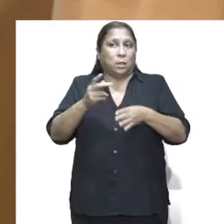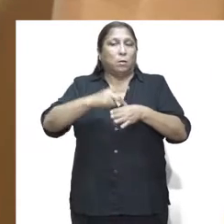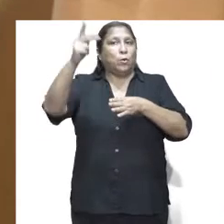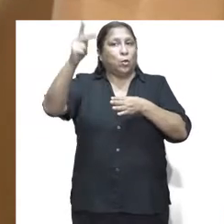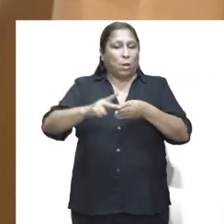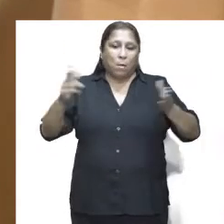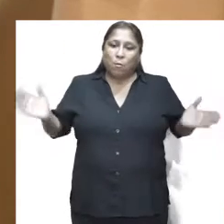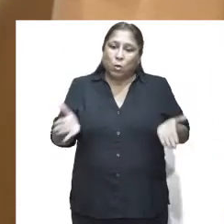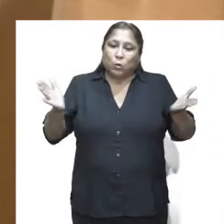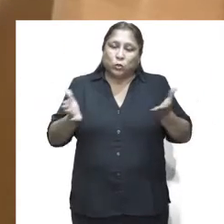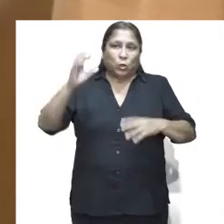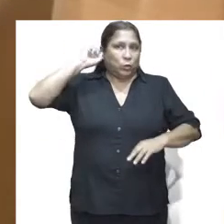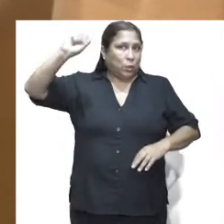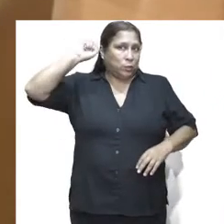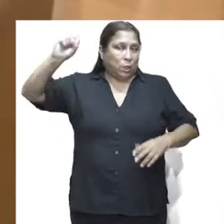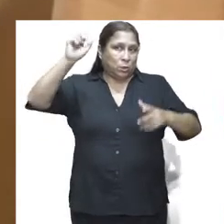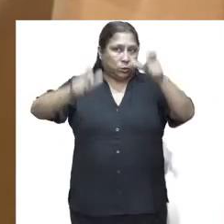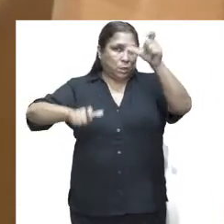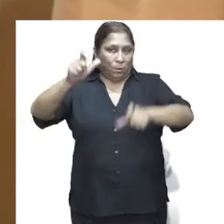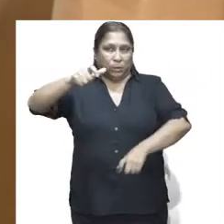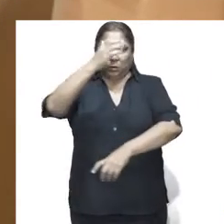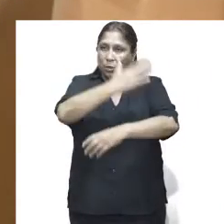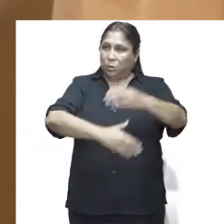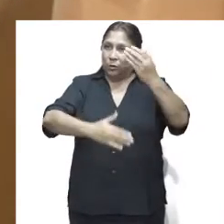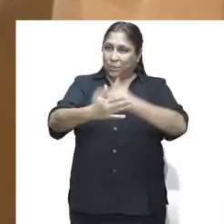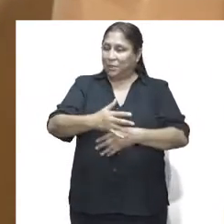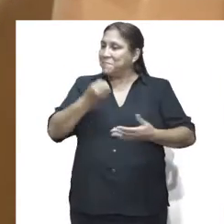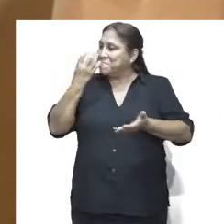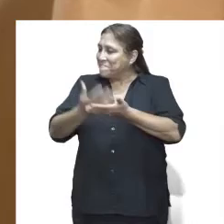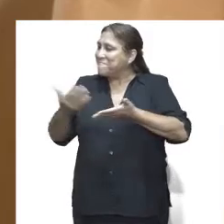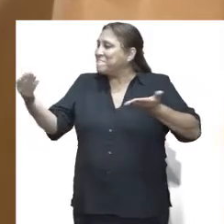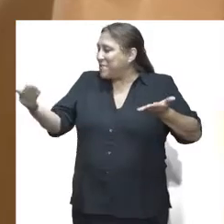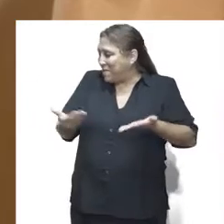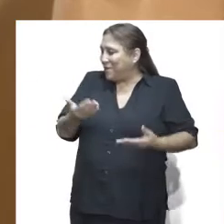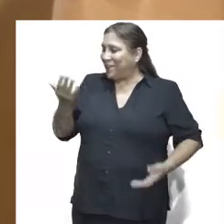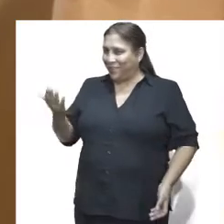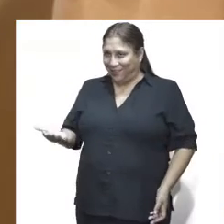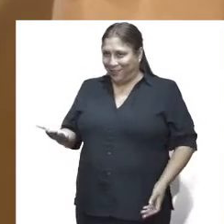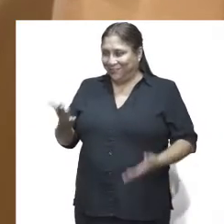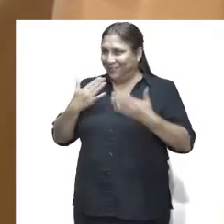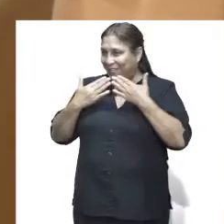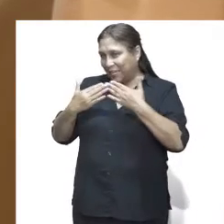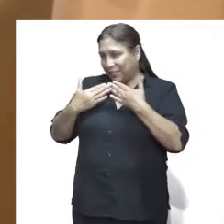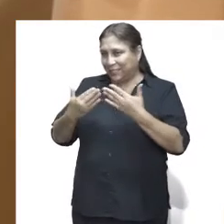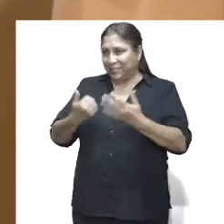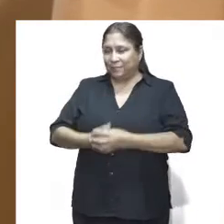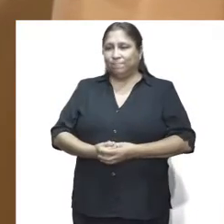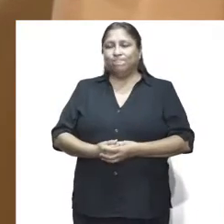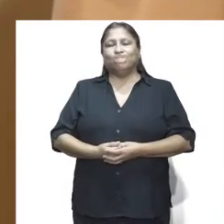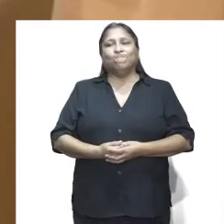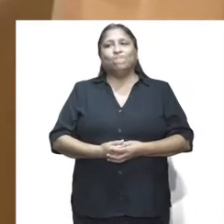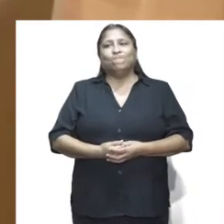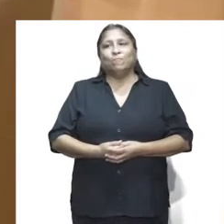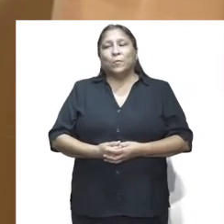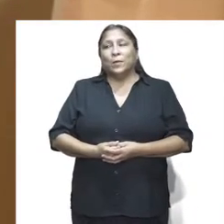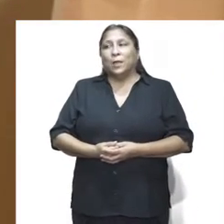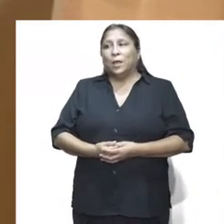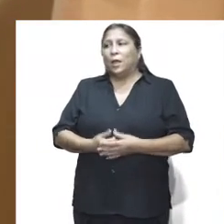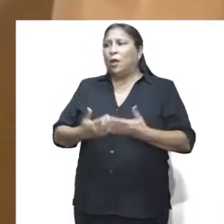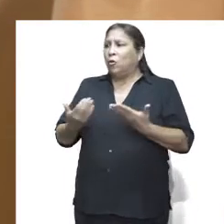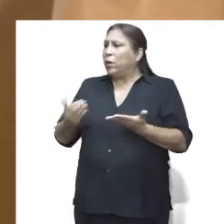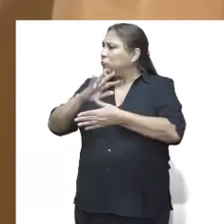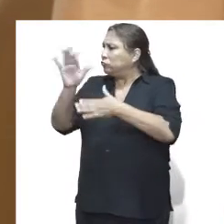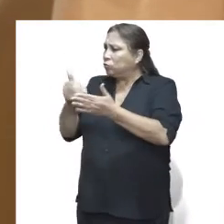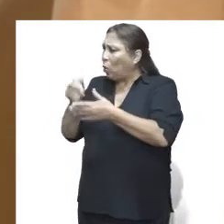los derechos de la persona con discapacidad. Bienvenida, María Isabel. Muchas gracias. María Isabel, toda